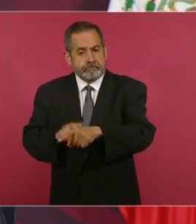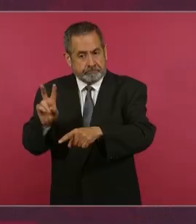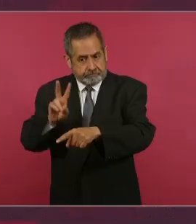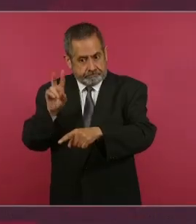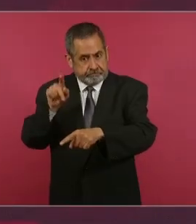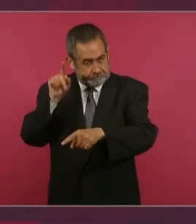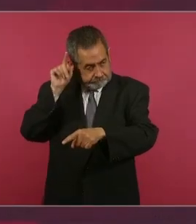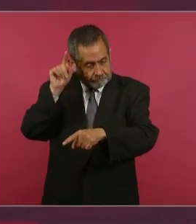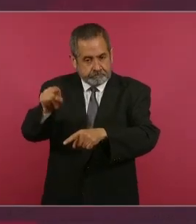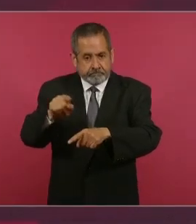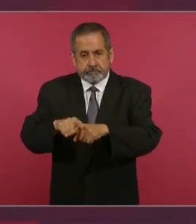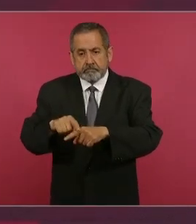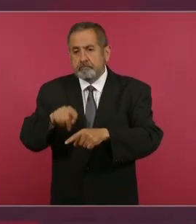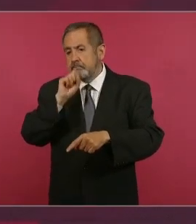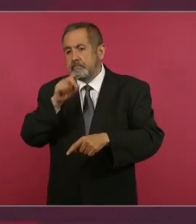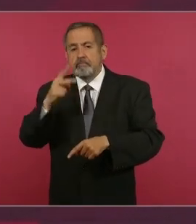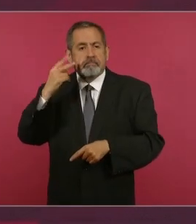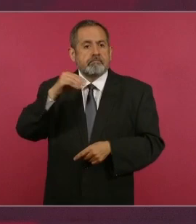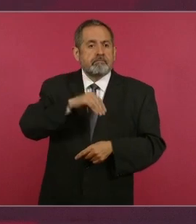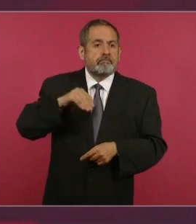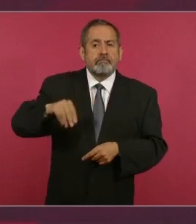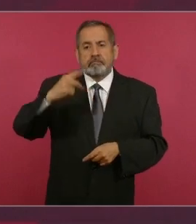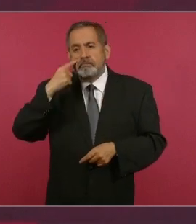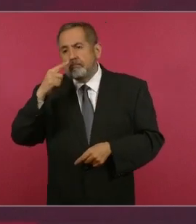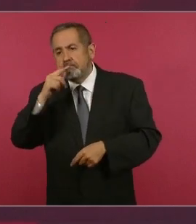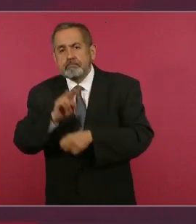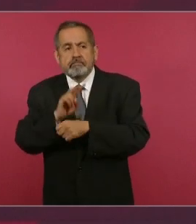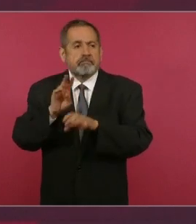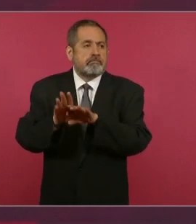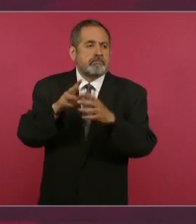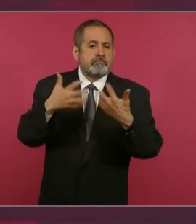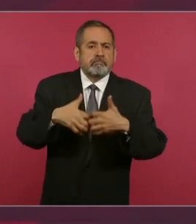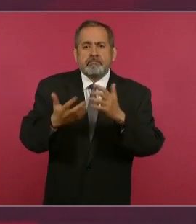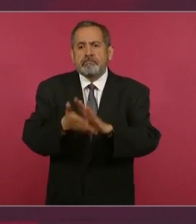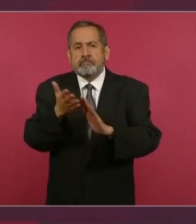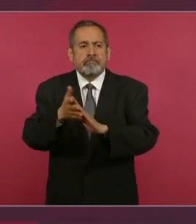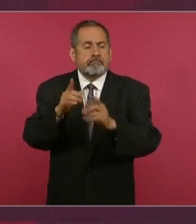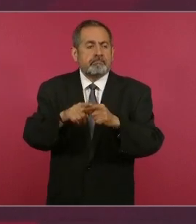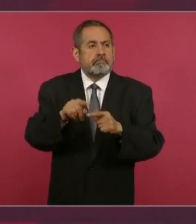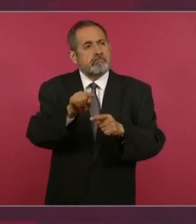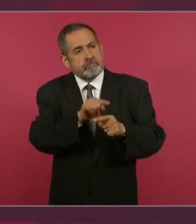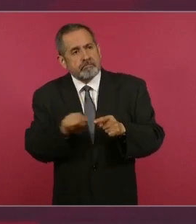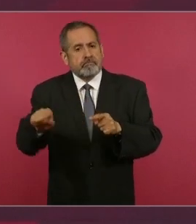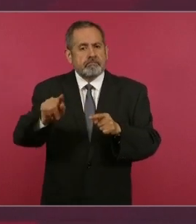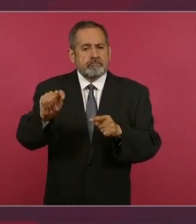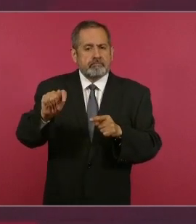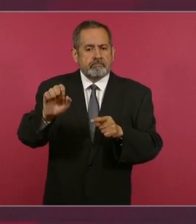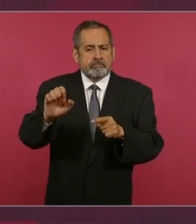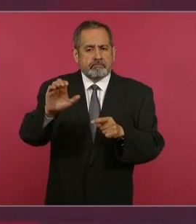vamos a recorrer obras y vamos a estar también en Tecate